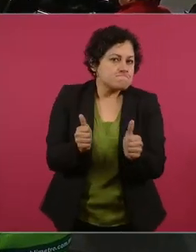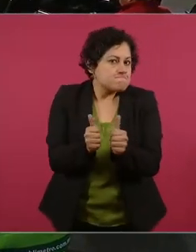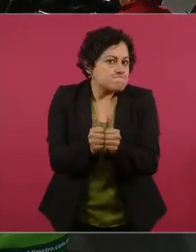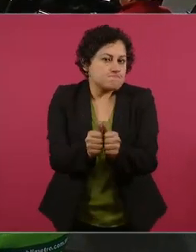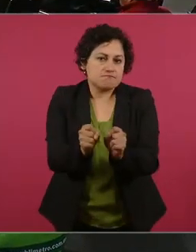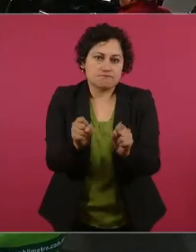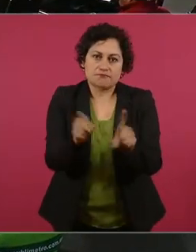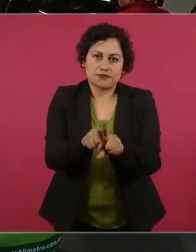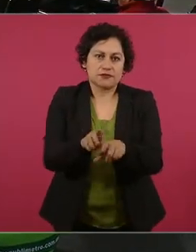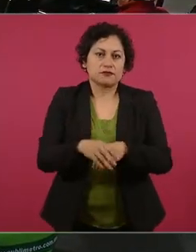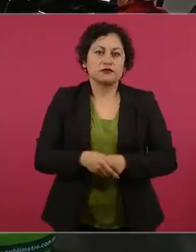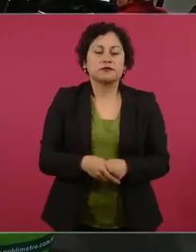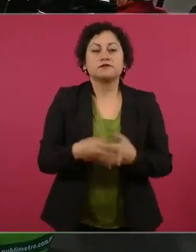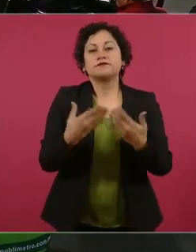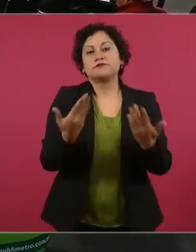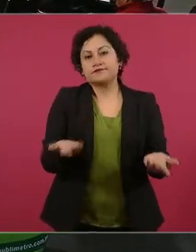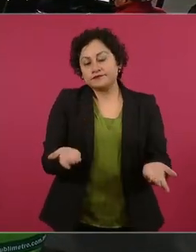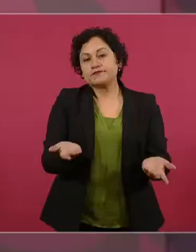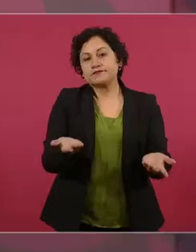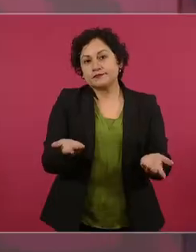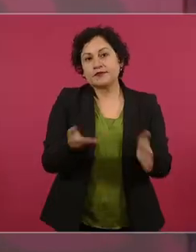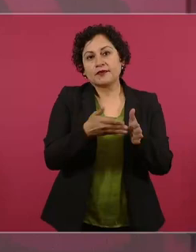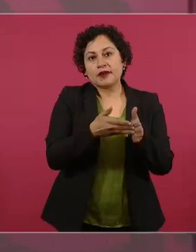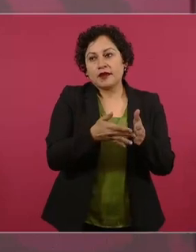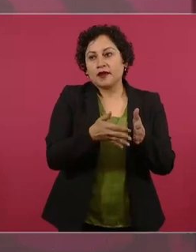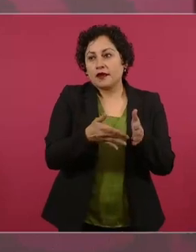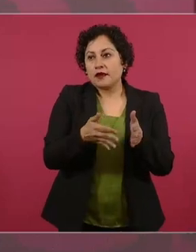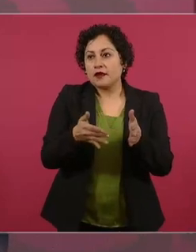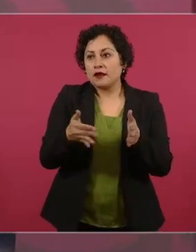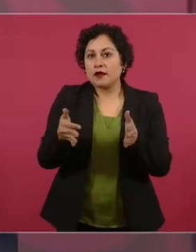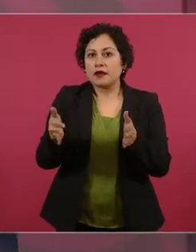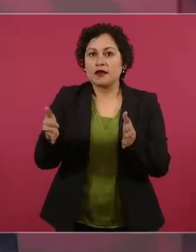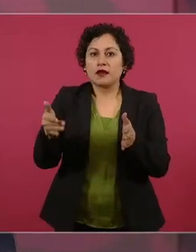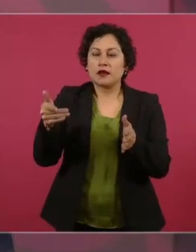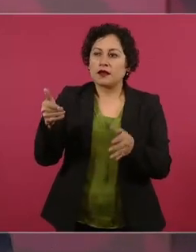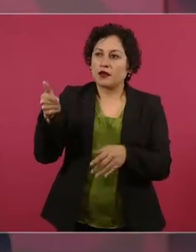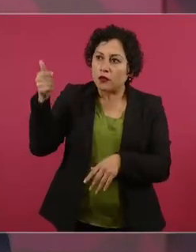Entonces resultó que en efecto sí había una denuncia abierta